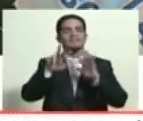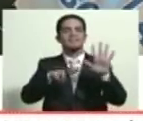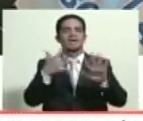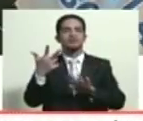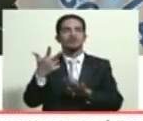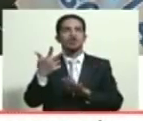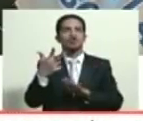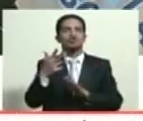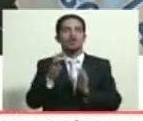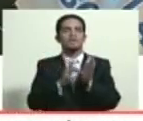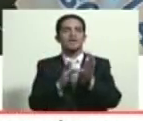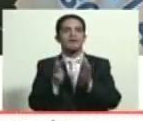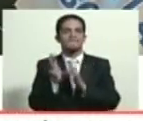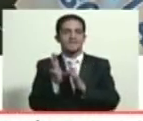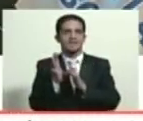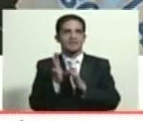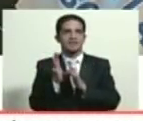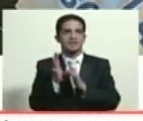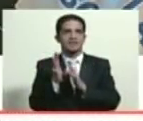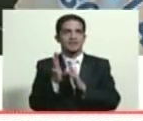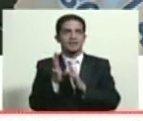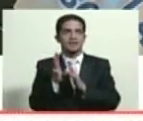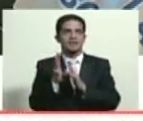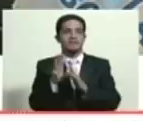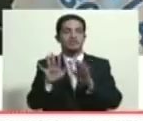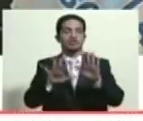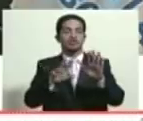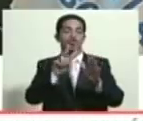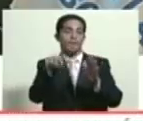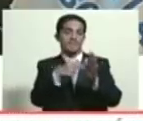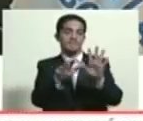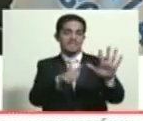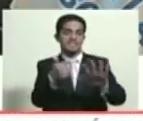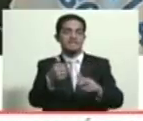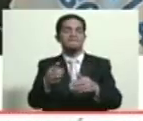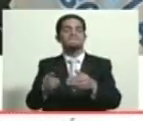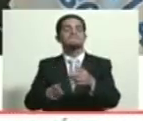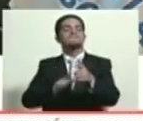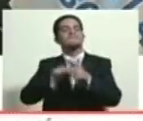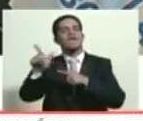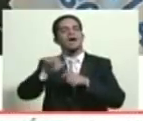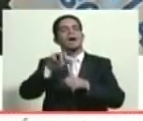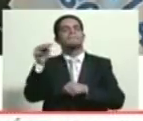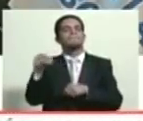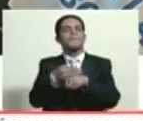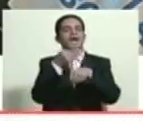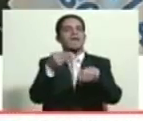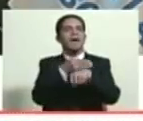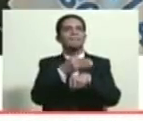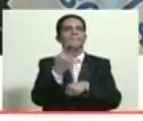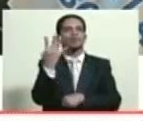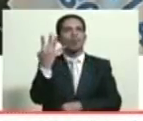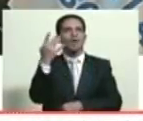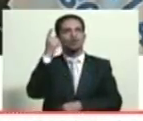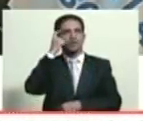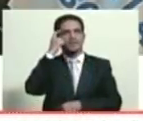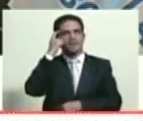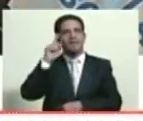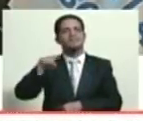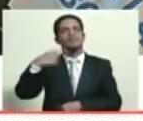18-4, vía Miami, 4 días. Después, el